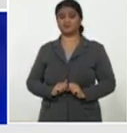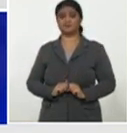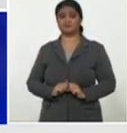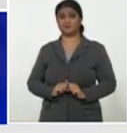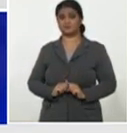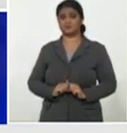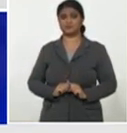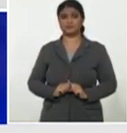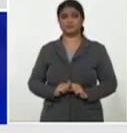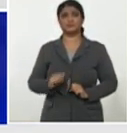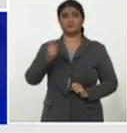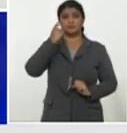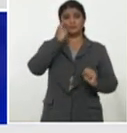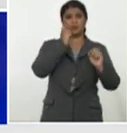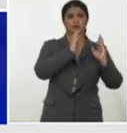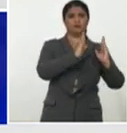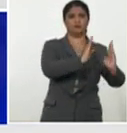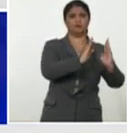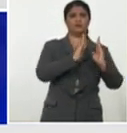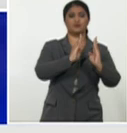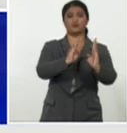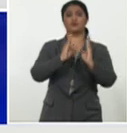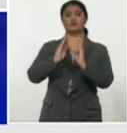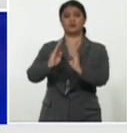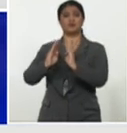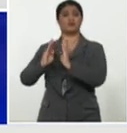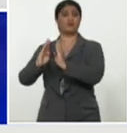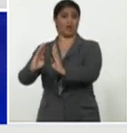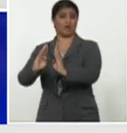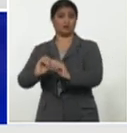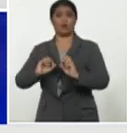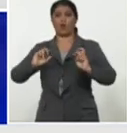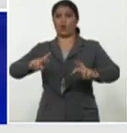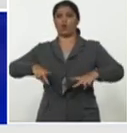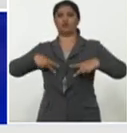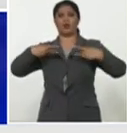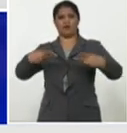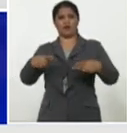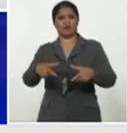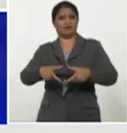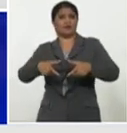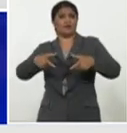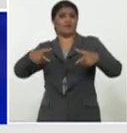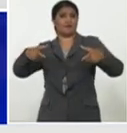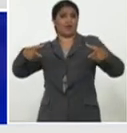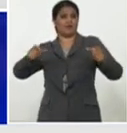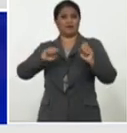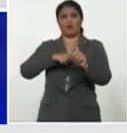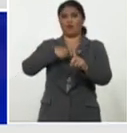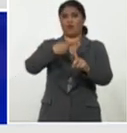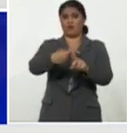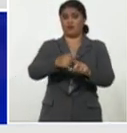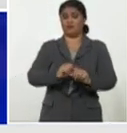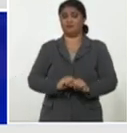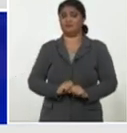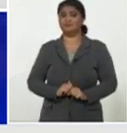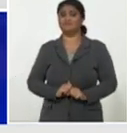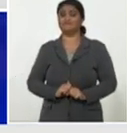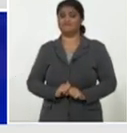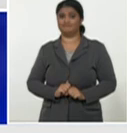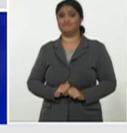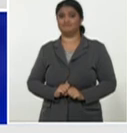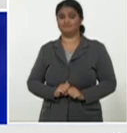este rebrote que hemos tenido, como se puede ver ahí, desde finales del año anterior, pues